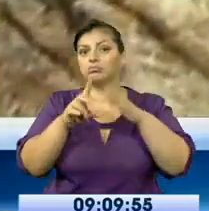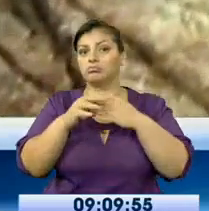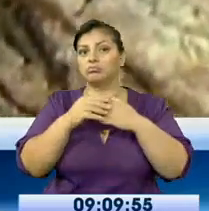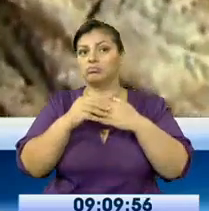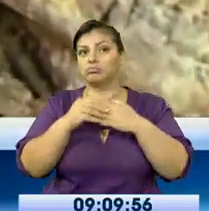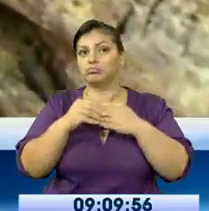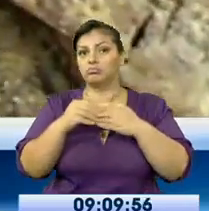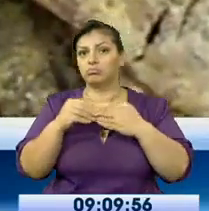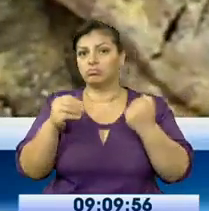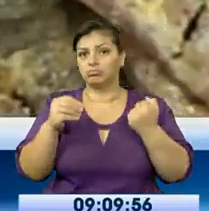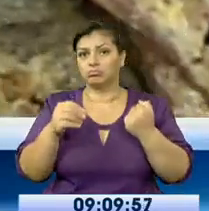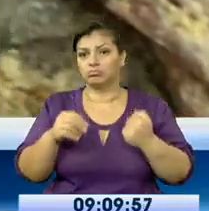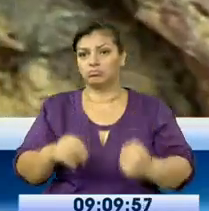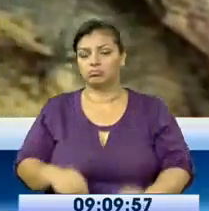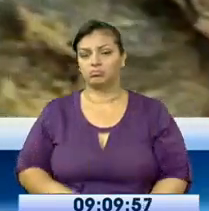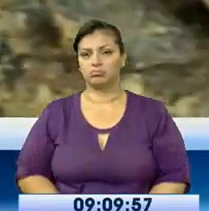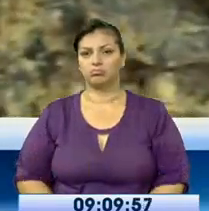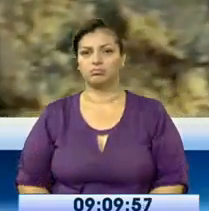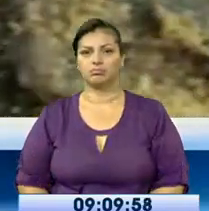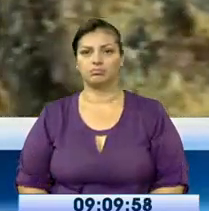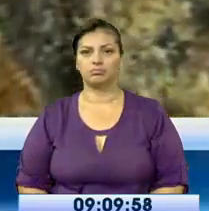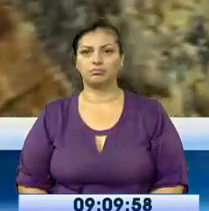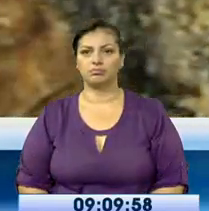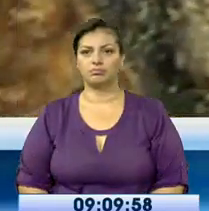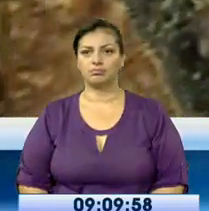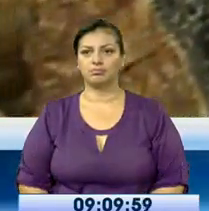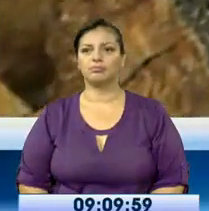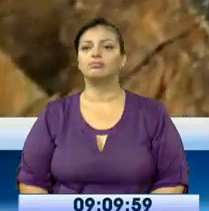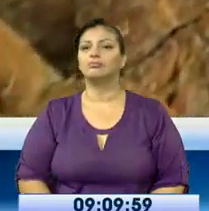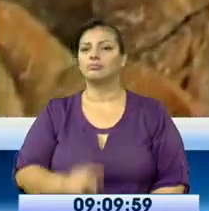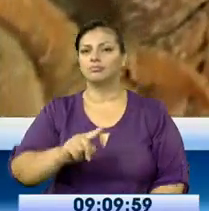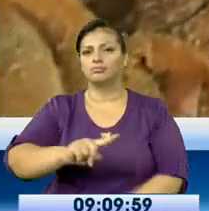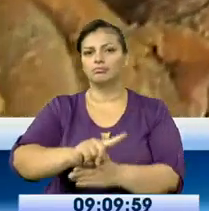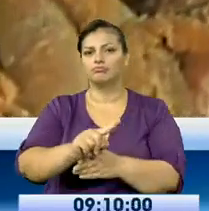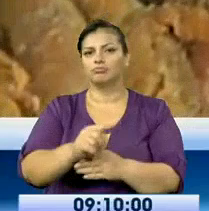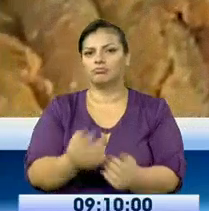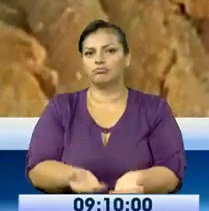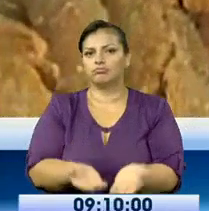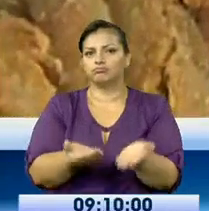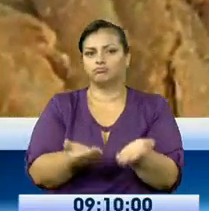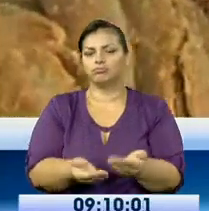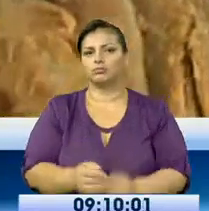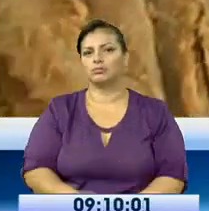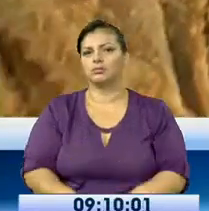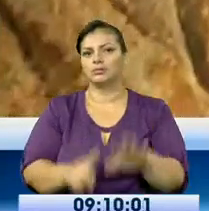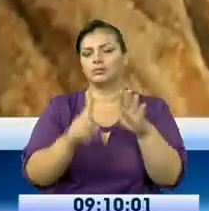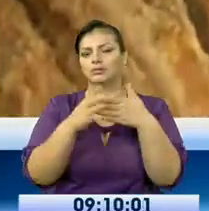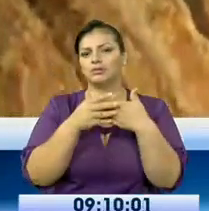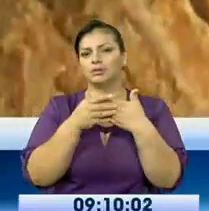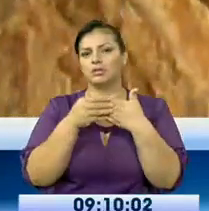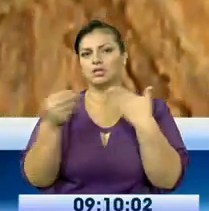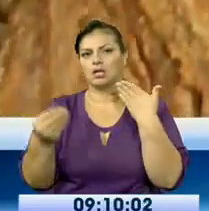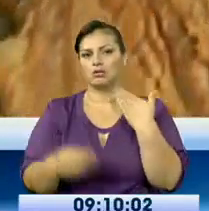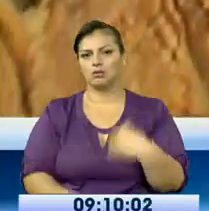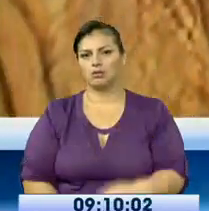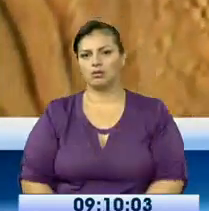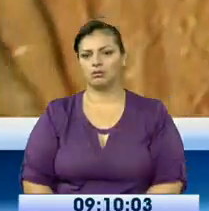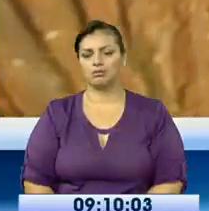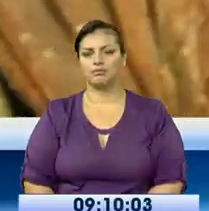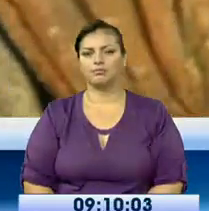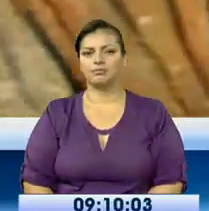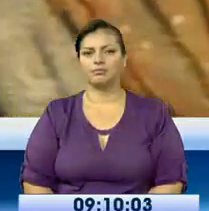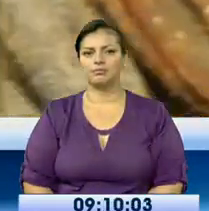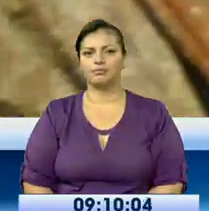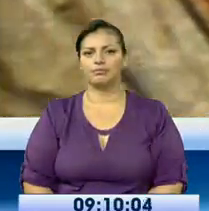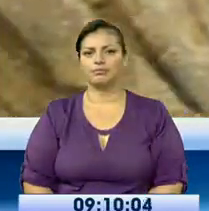$ creo que te dijo la señora no exactamente 6 tampoco es mal precio porque también es el sabor Ah el picudo es muy